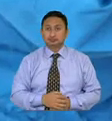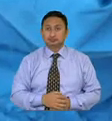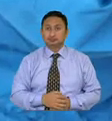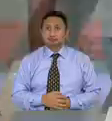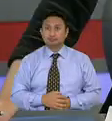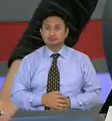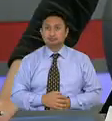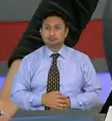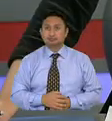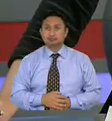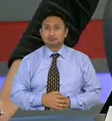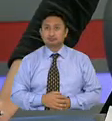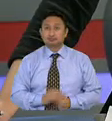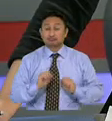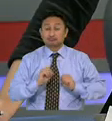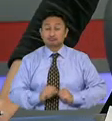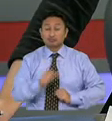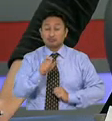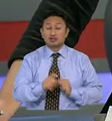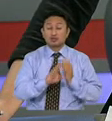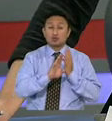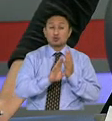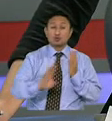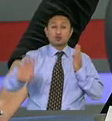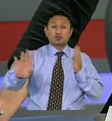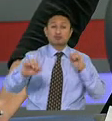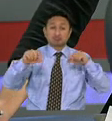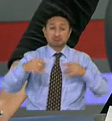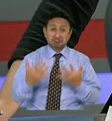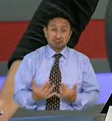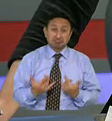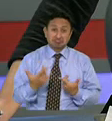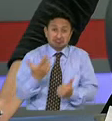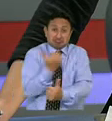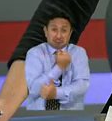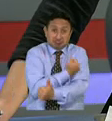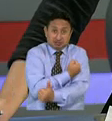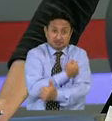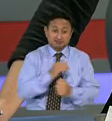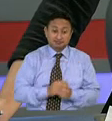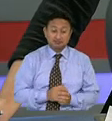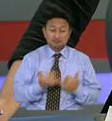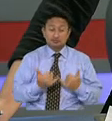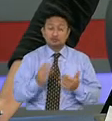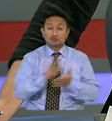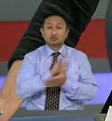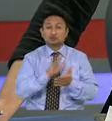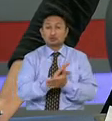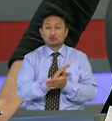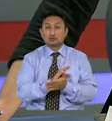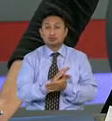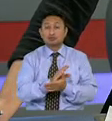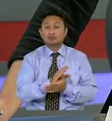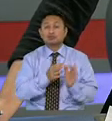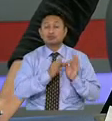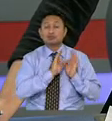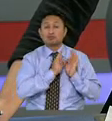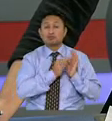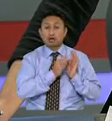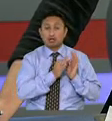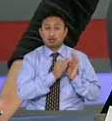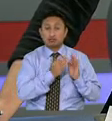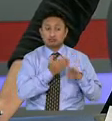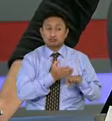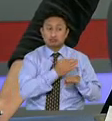Jaramillo. Largas filas de personas esperando ser inoculadas se registraron en el Colegio Municipal Calderón antes de